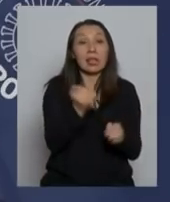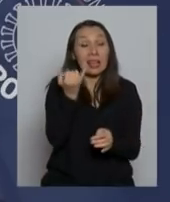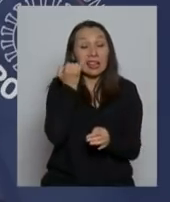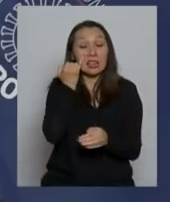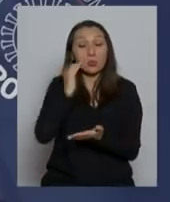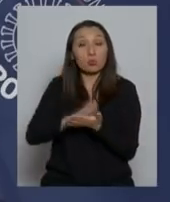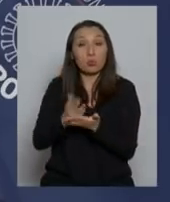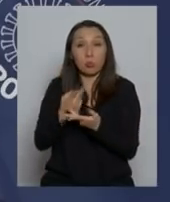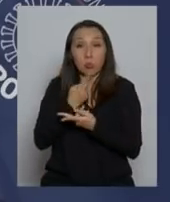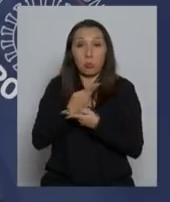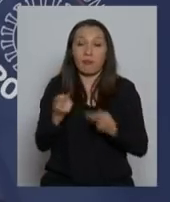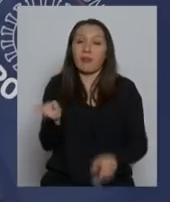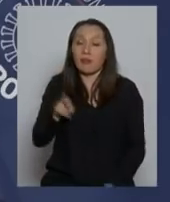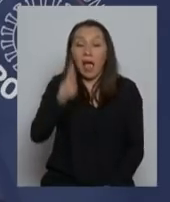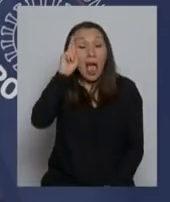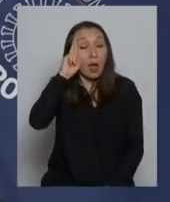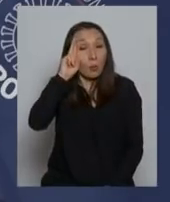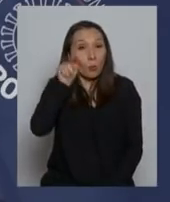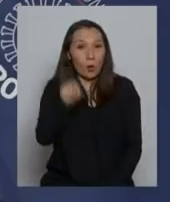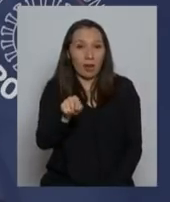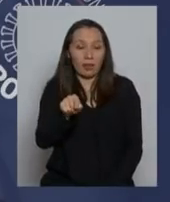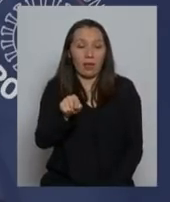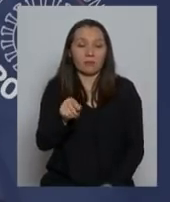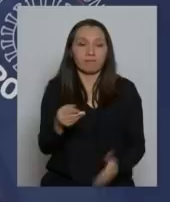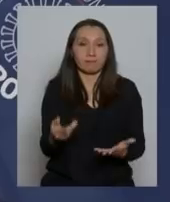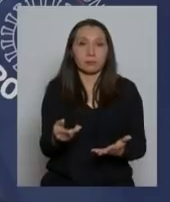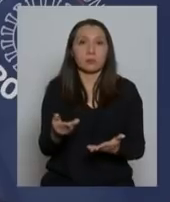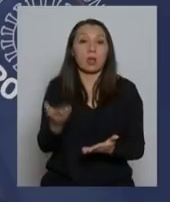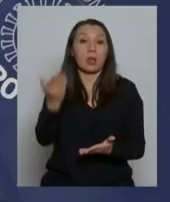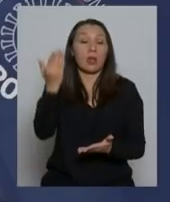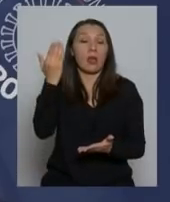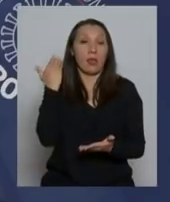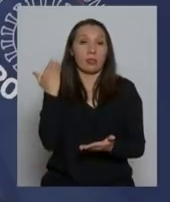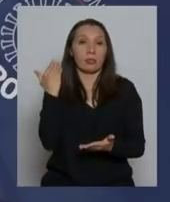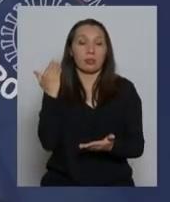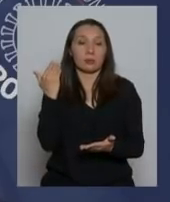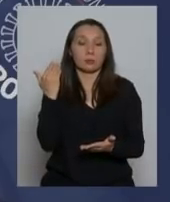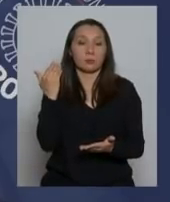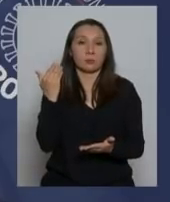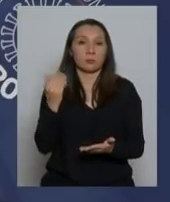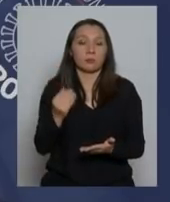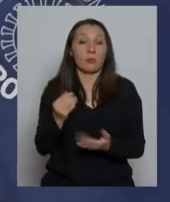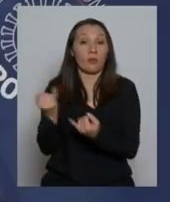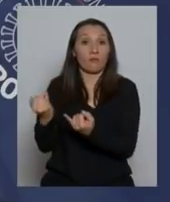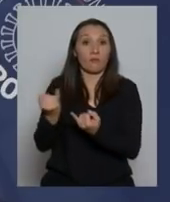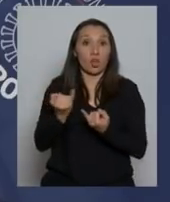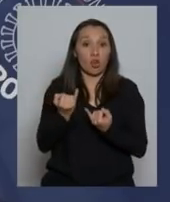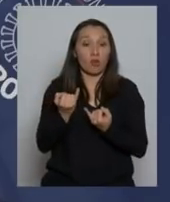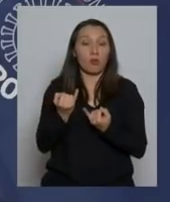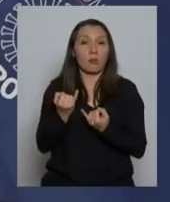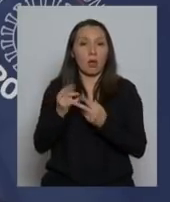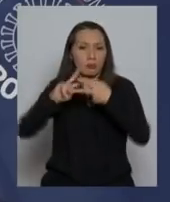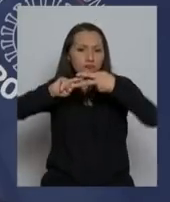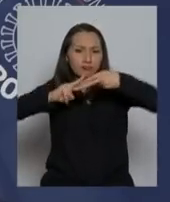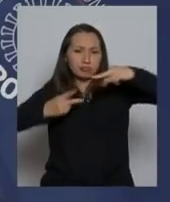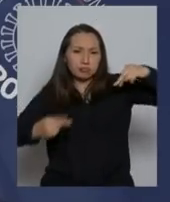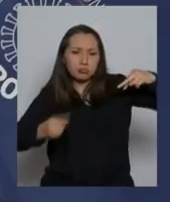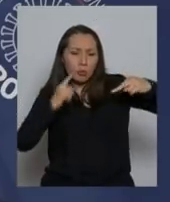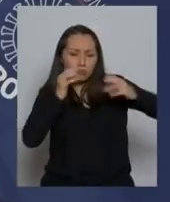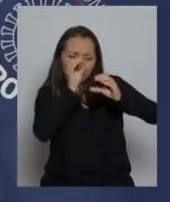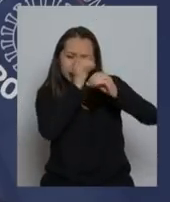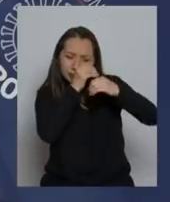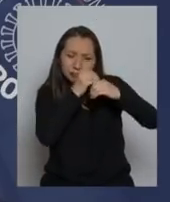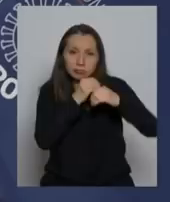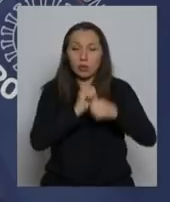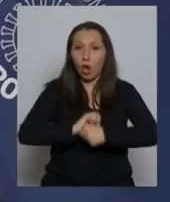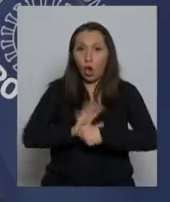Instituto de Salud Pública, que quiero recordar, tuvo la información genética del virus